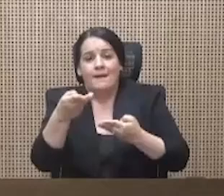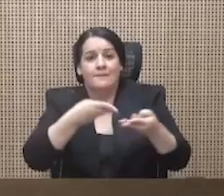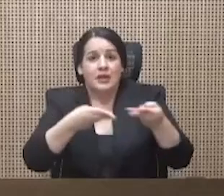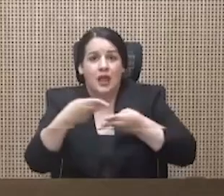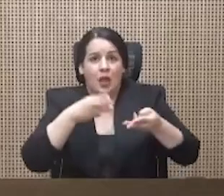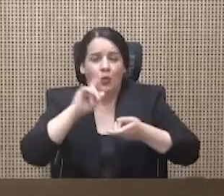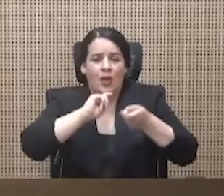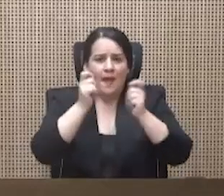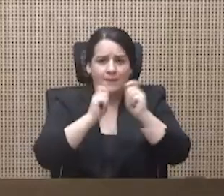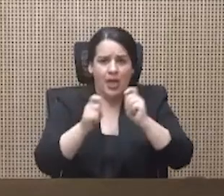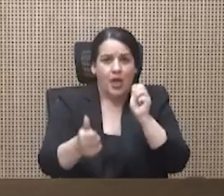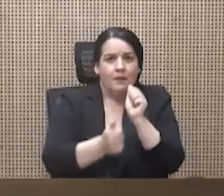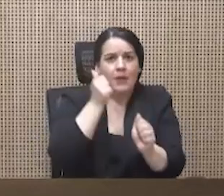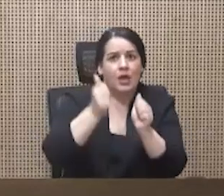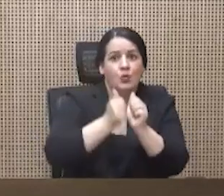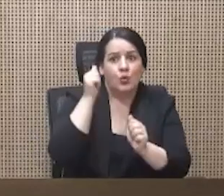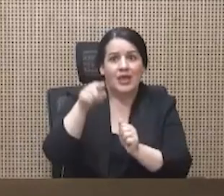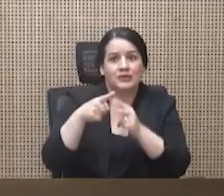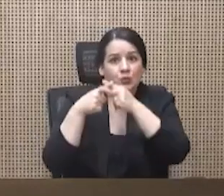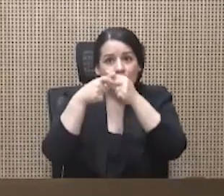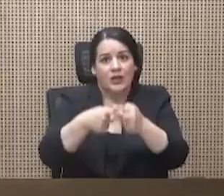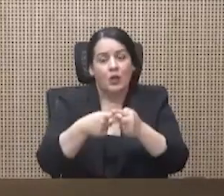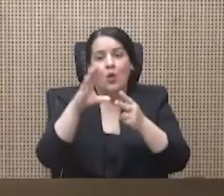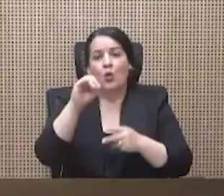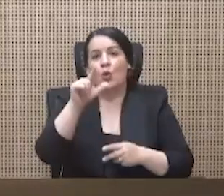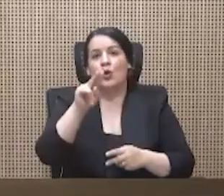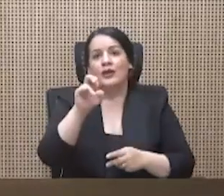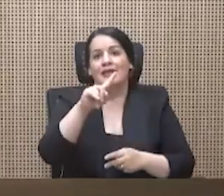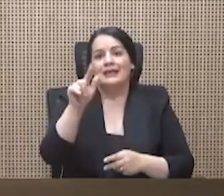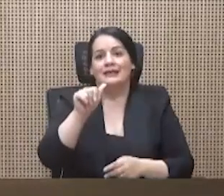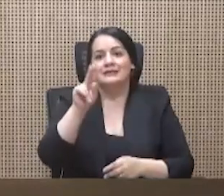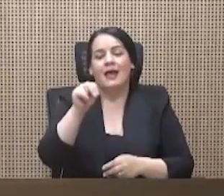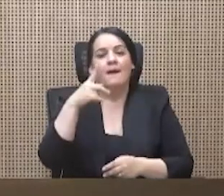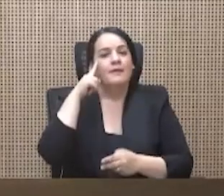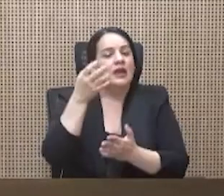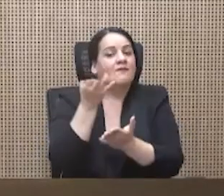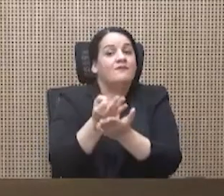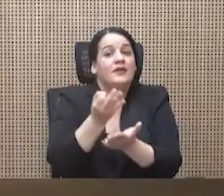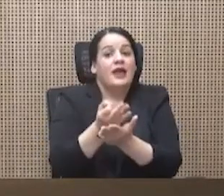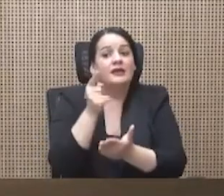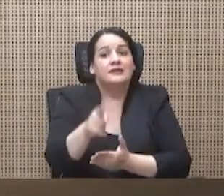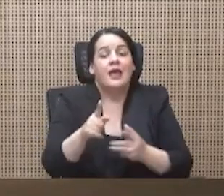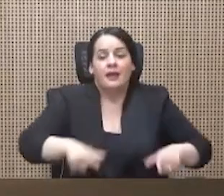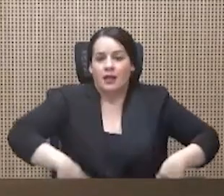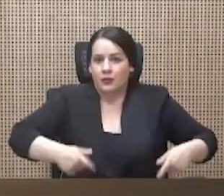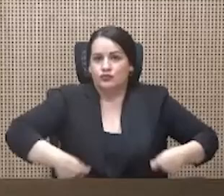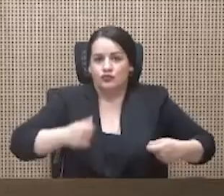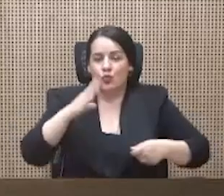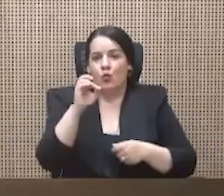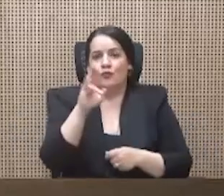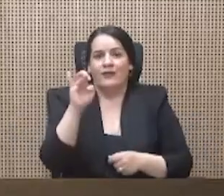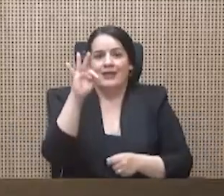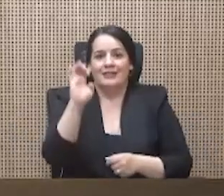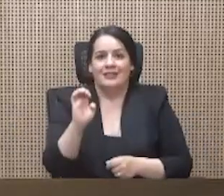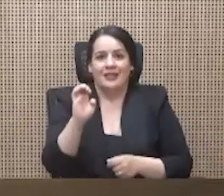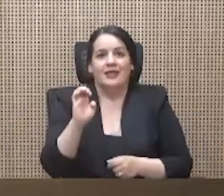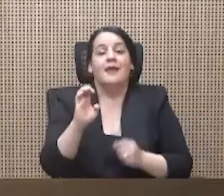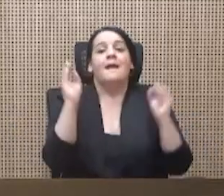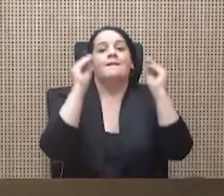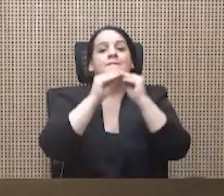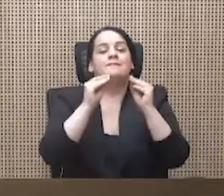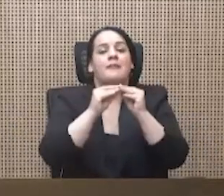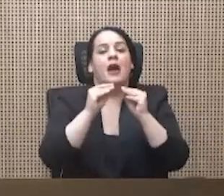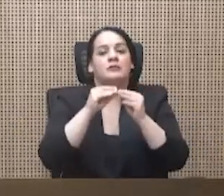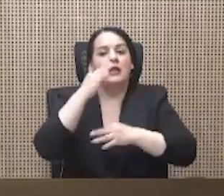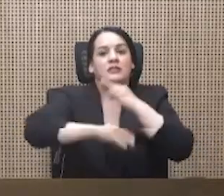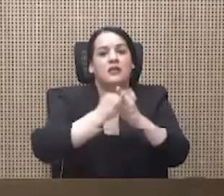estos créditos se colonizan para financiar gasto corriente y eso presiona más el tipo de cambio a la baja.